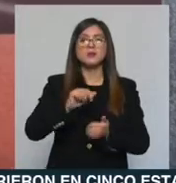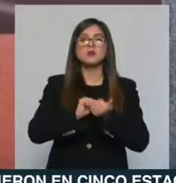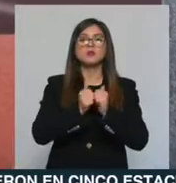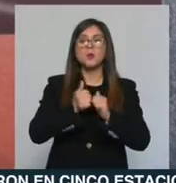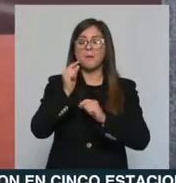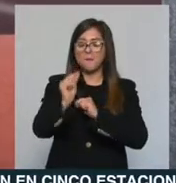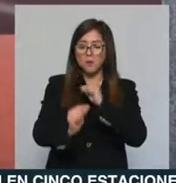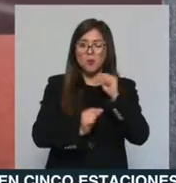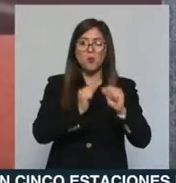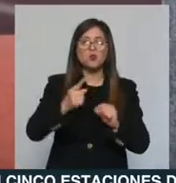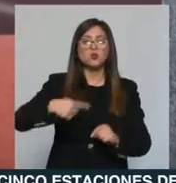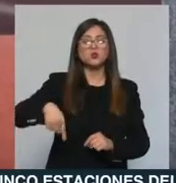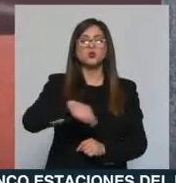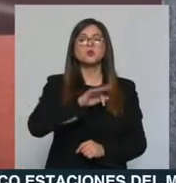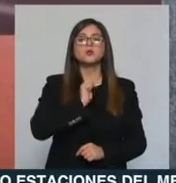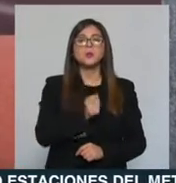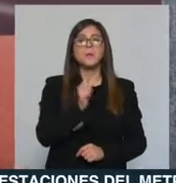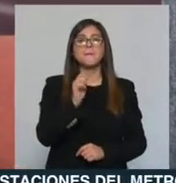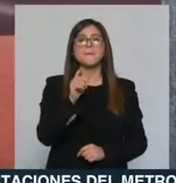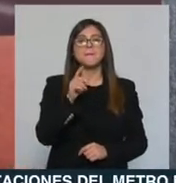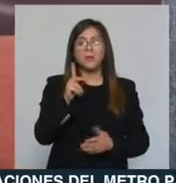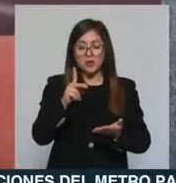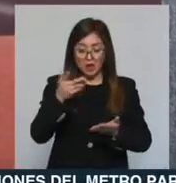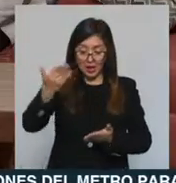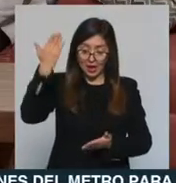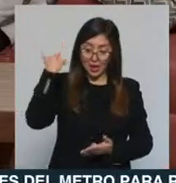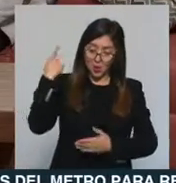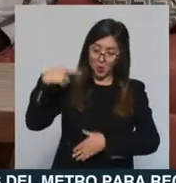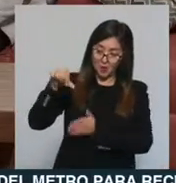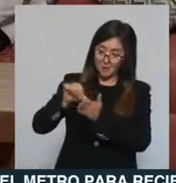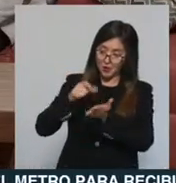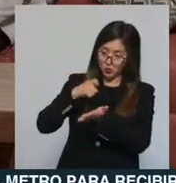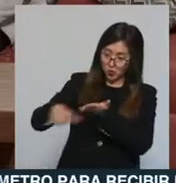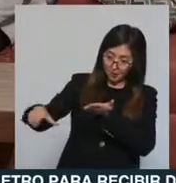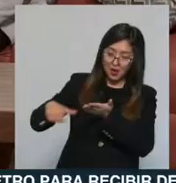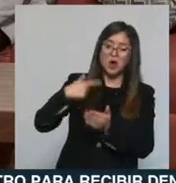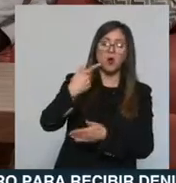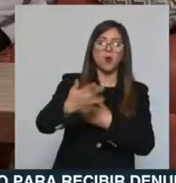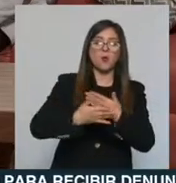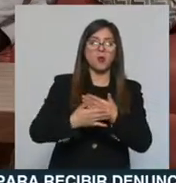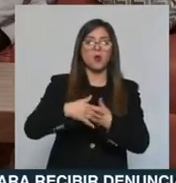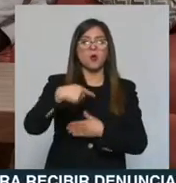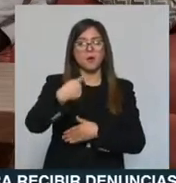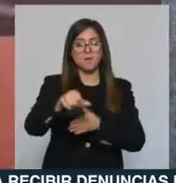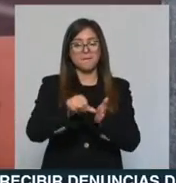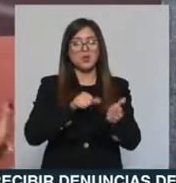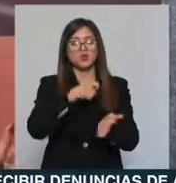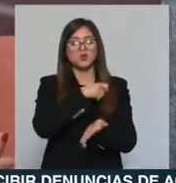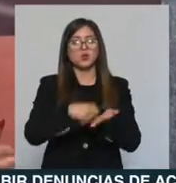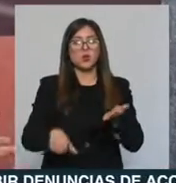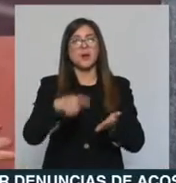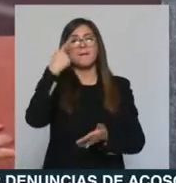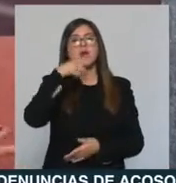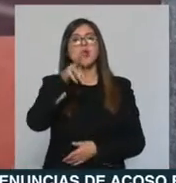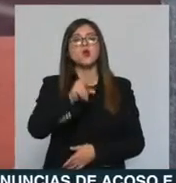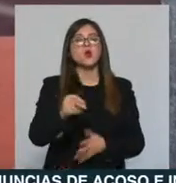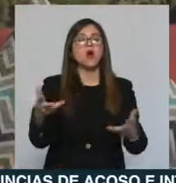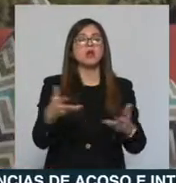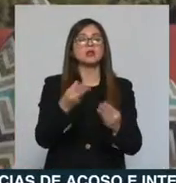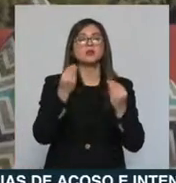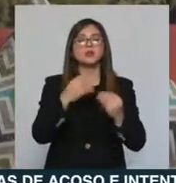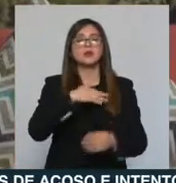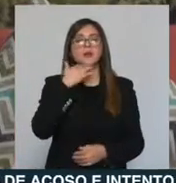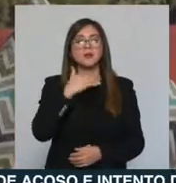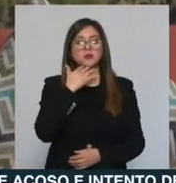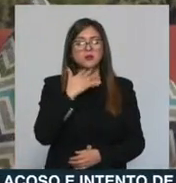una especie de, vas a resurtirte de lo que necesitas sin generar tanta basura. Es un gran encuentro